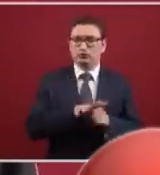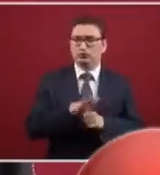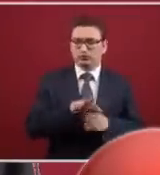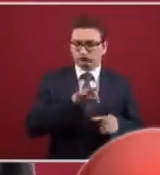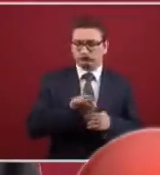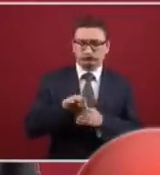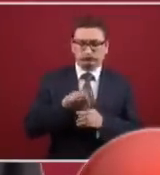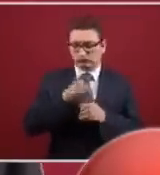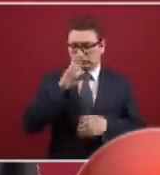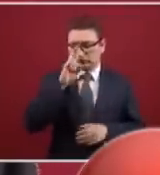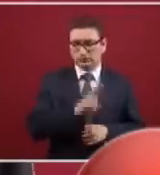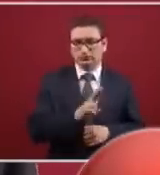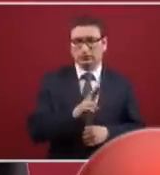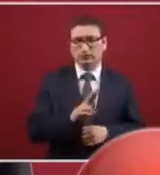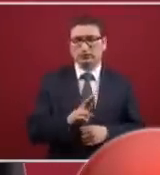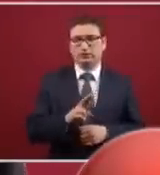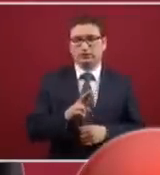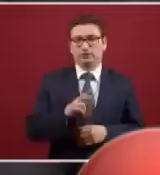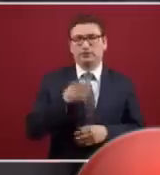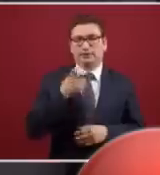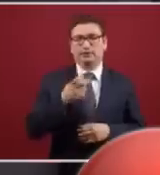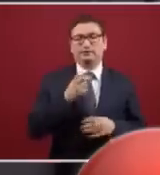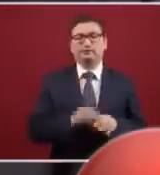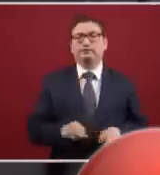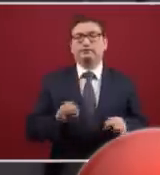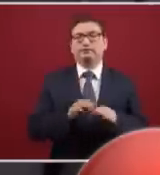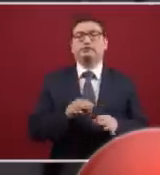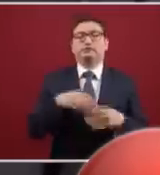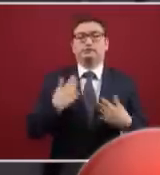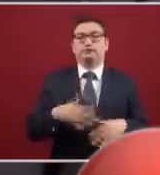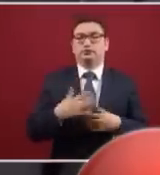Imagínense lo que va a significar para México